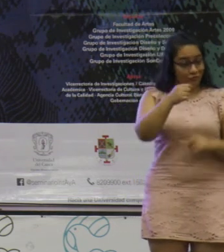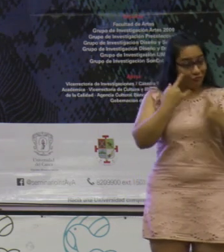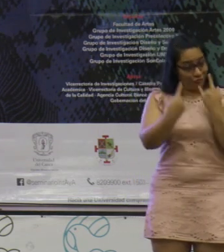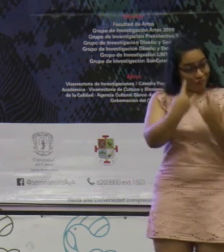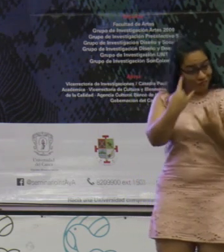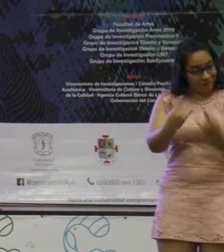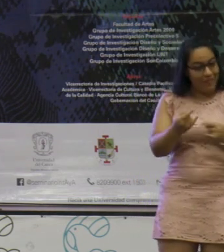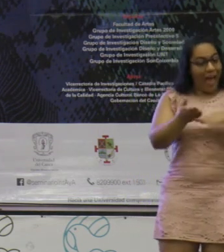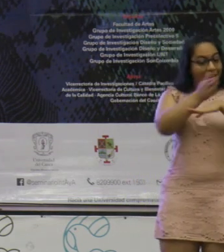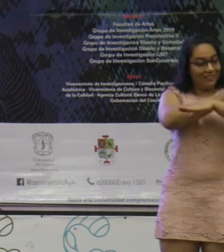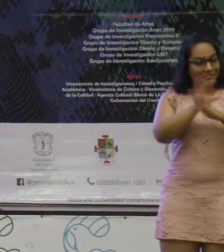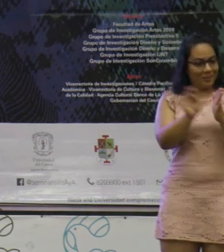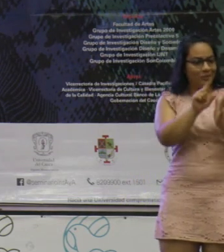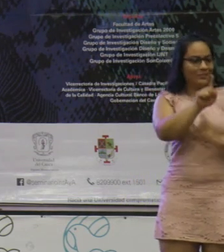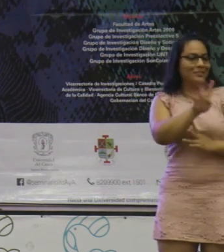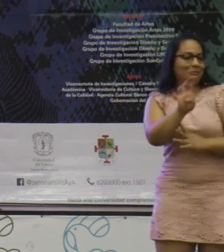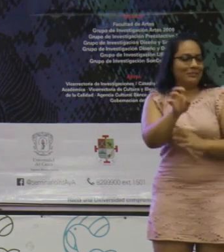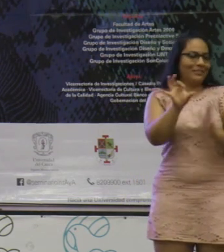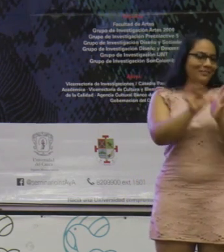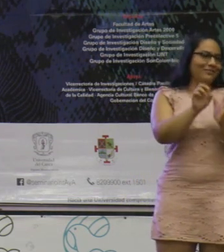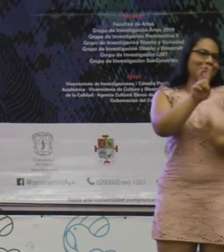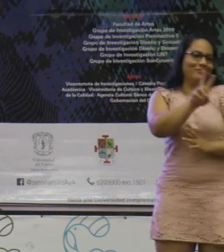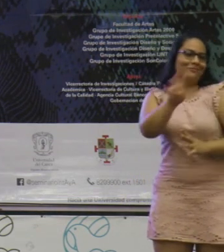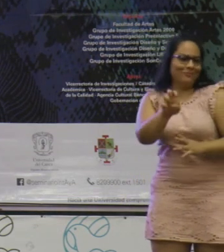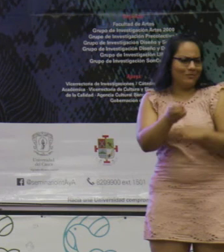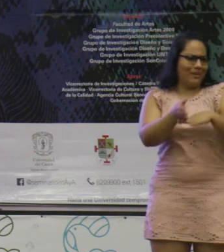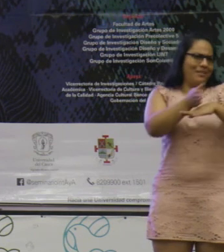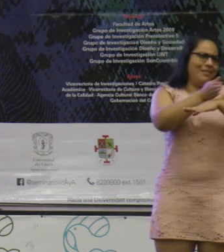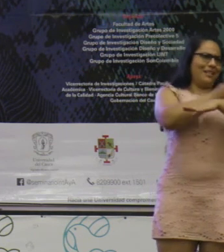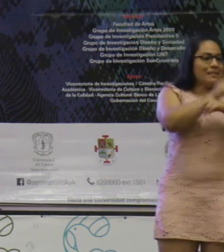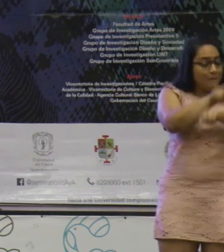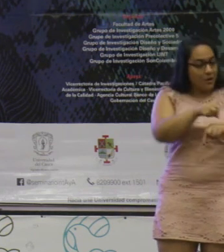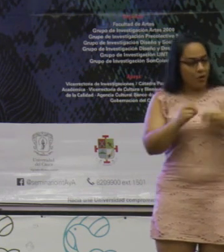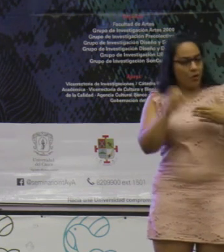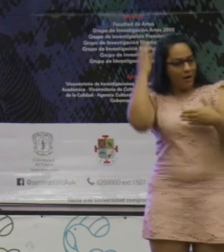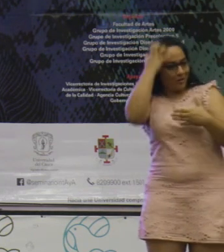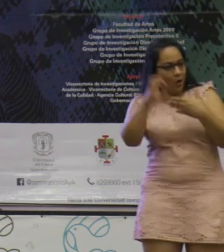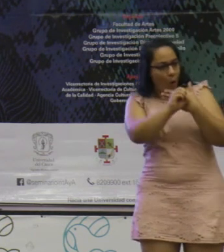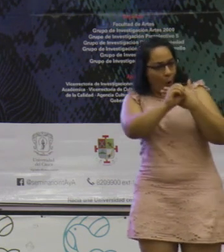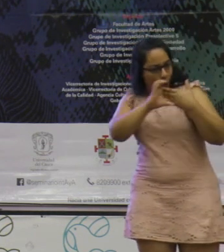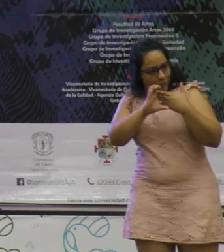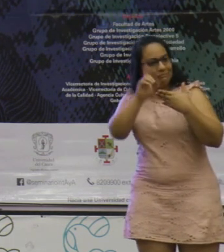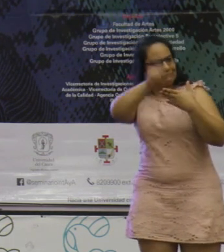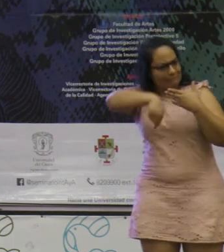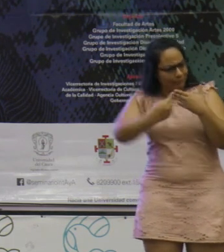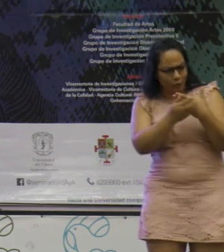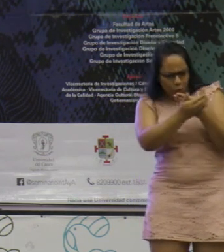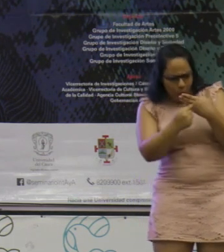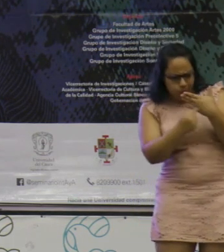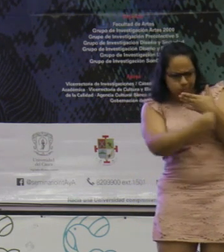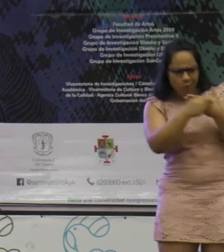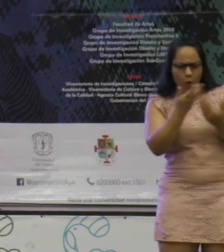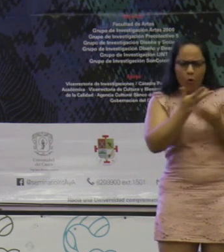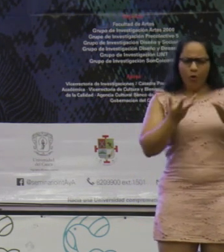interesantes en los siglos anteriores. Cosas muy salidas de las latitudes occidentales, incluso en Occidente. casos bastante significativos en la manera en